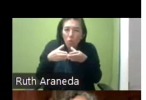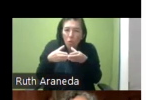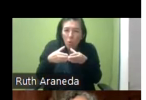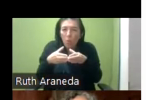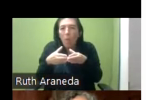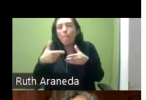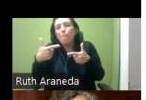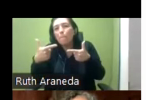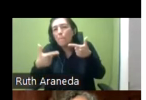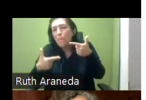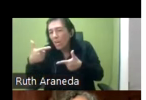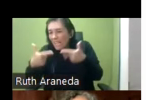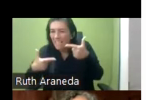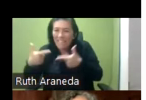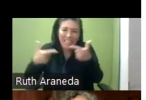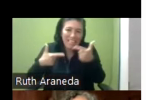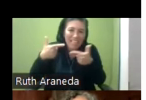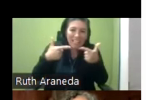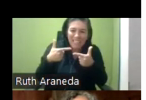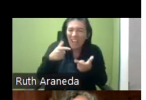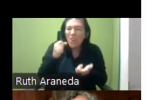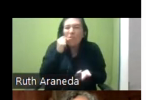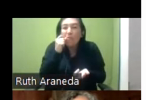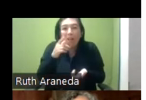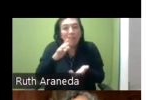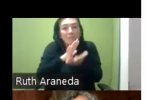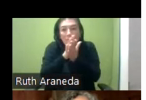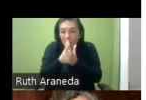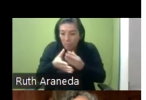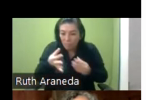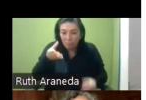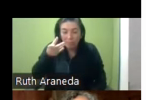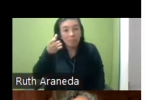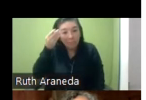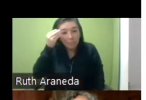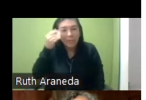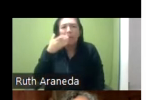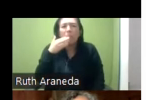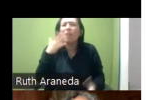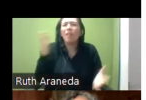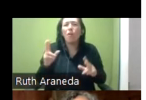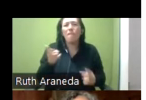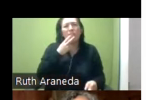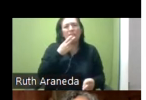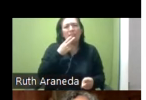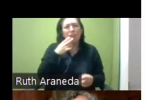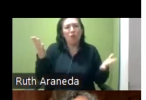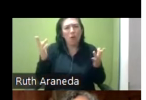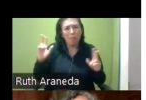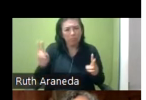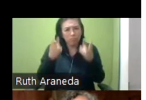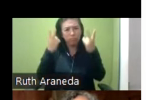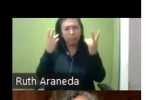tenían estos pueblos, los modos de subsistencia.